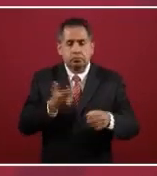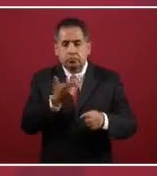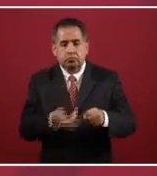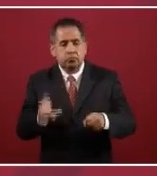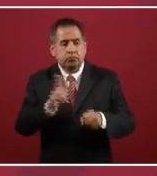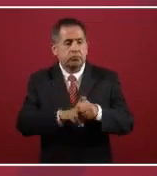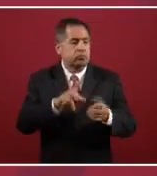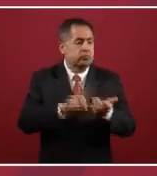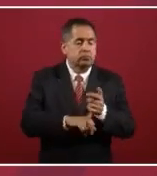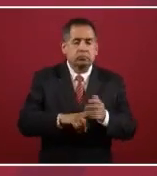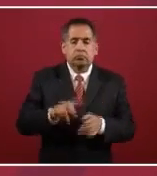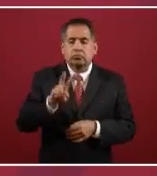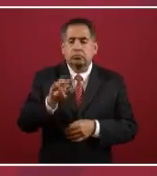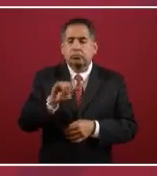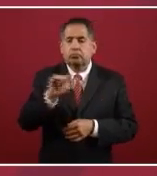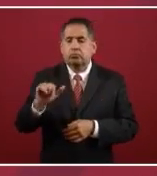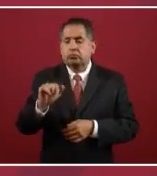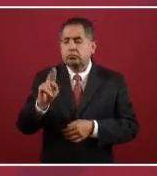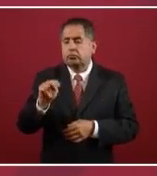hospitales de Villa Unión